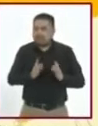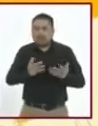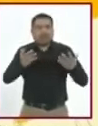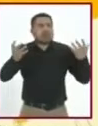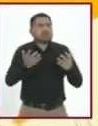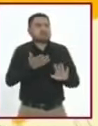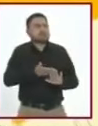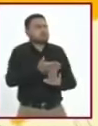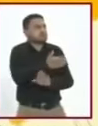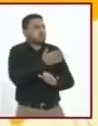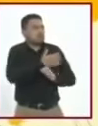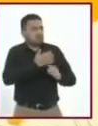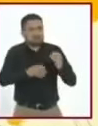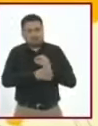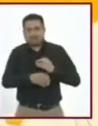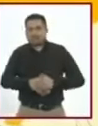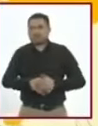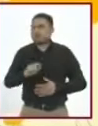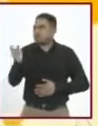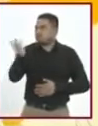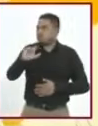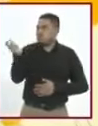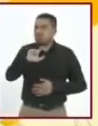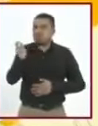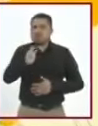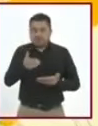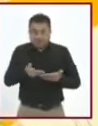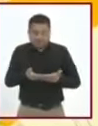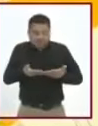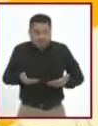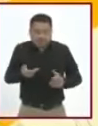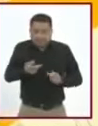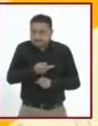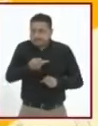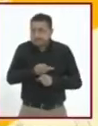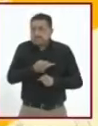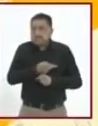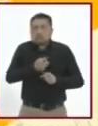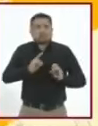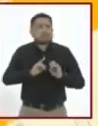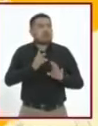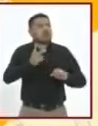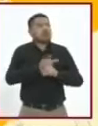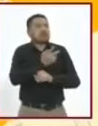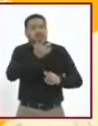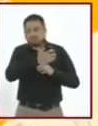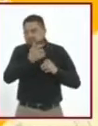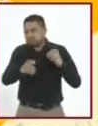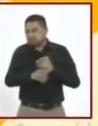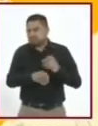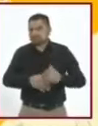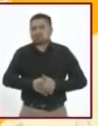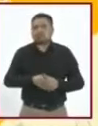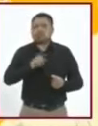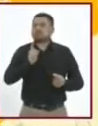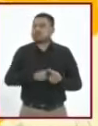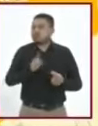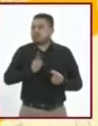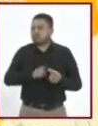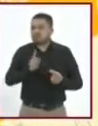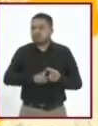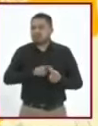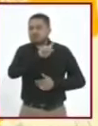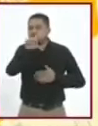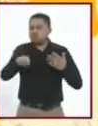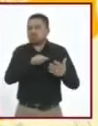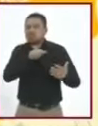hechos o situaciones. ¿Cuándo? Es el momento en que suceden o sucedieron los hechos. ¿Dónde? Es el